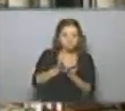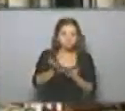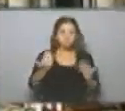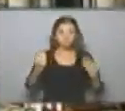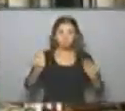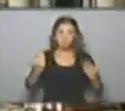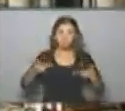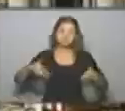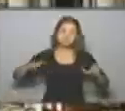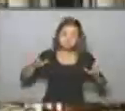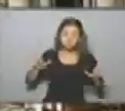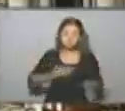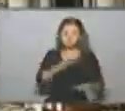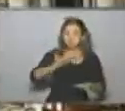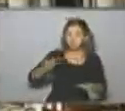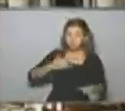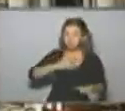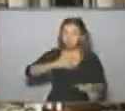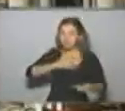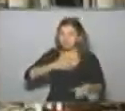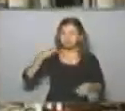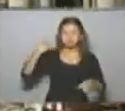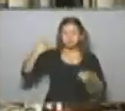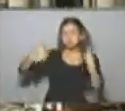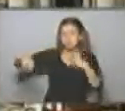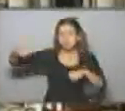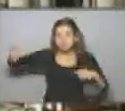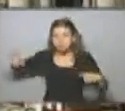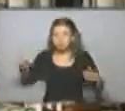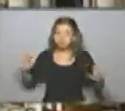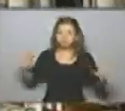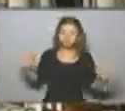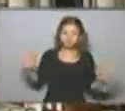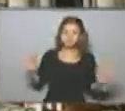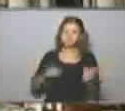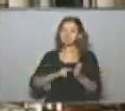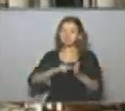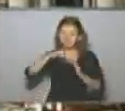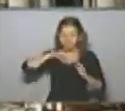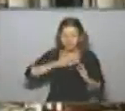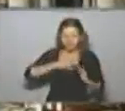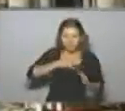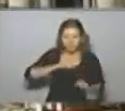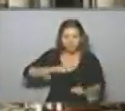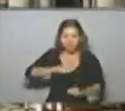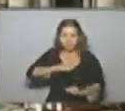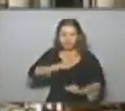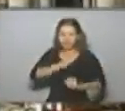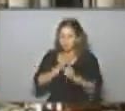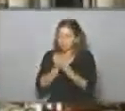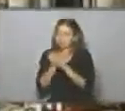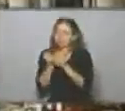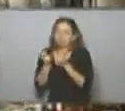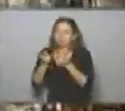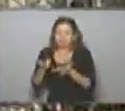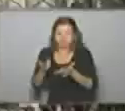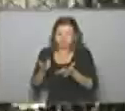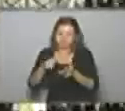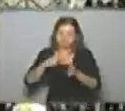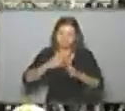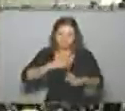por ahí se repitan, pero es volver a dar el significado del amor, que es el elemento esencial de la vida de los